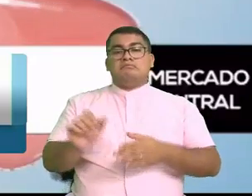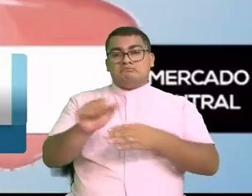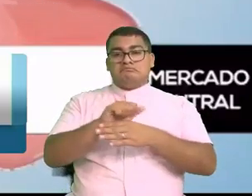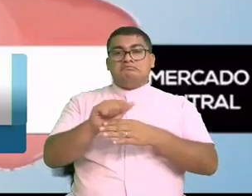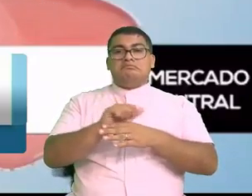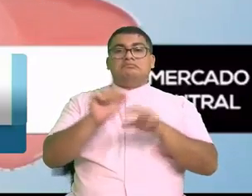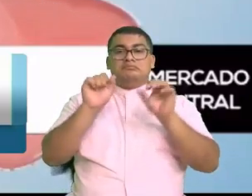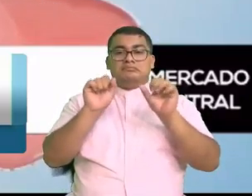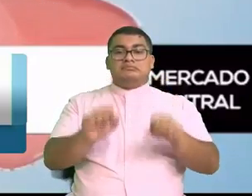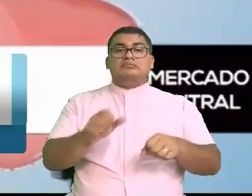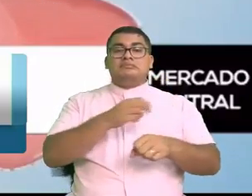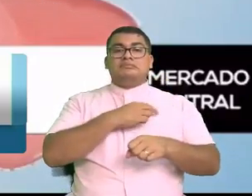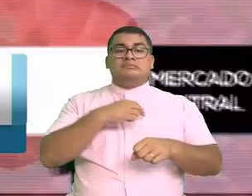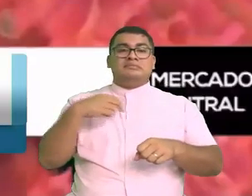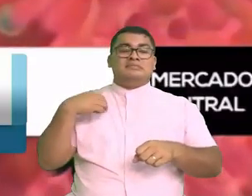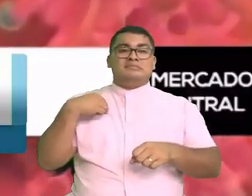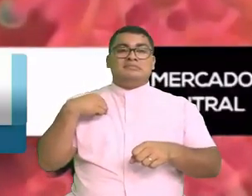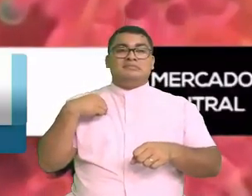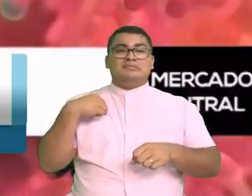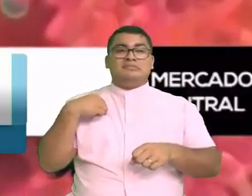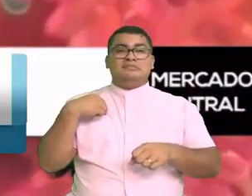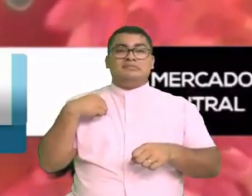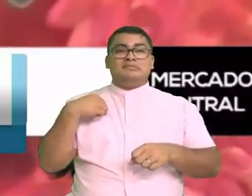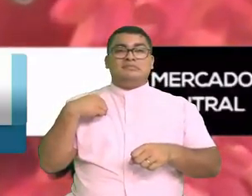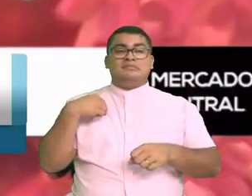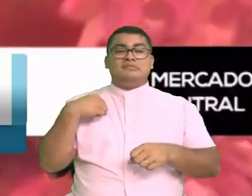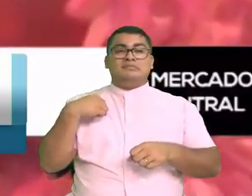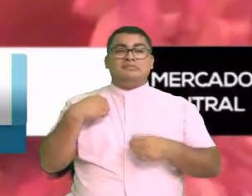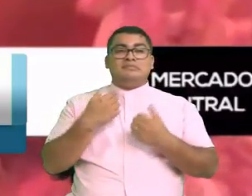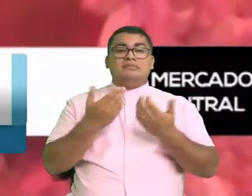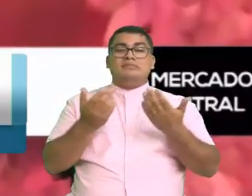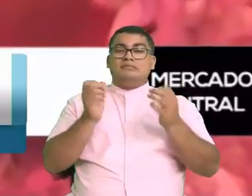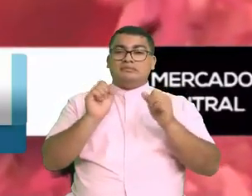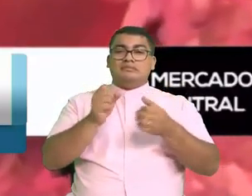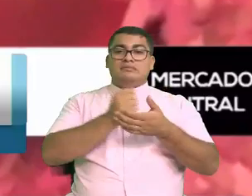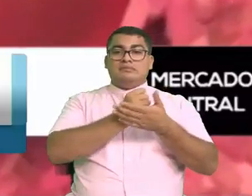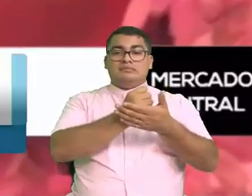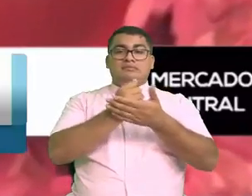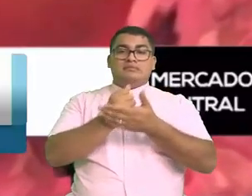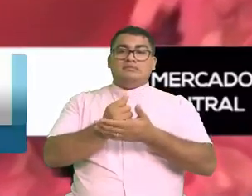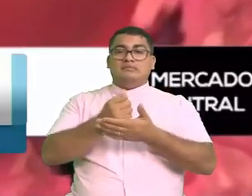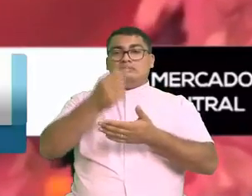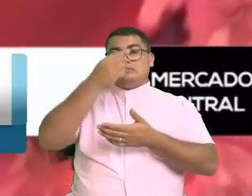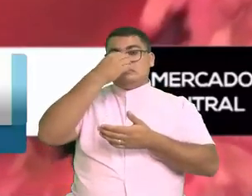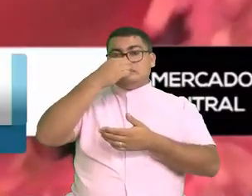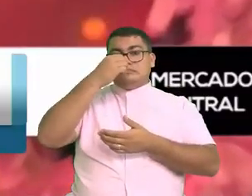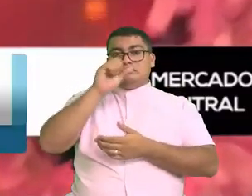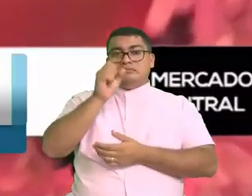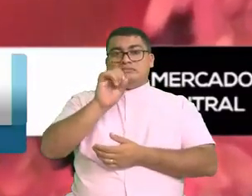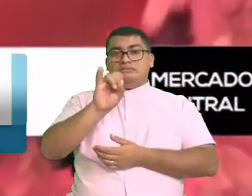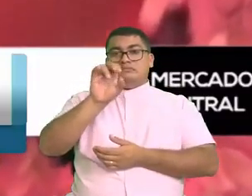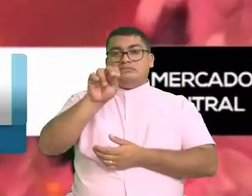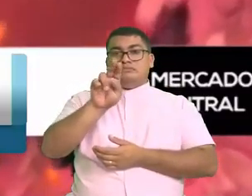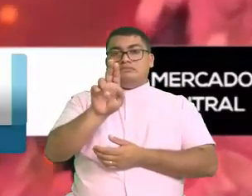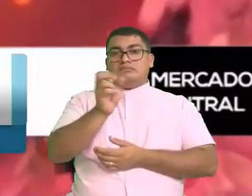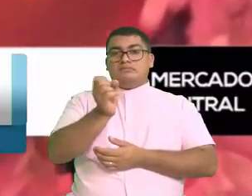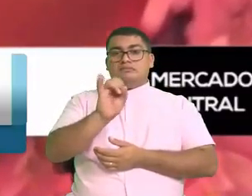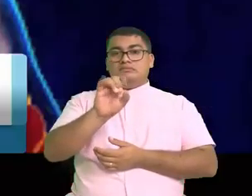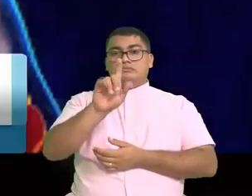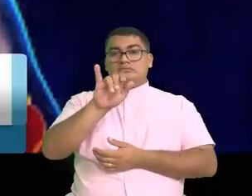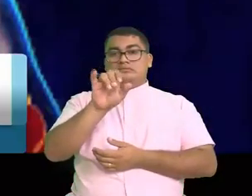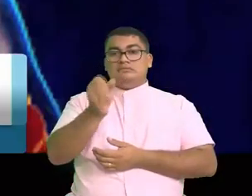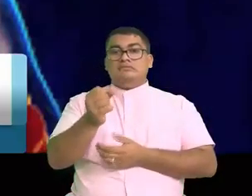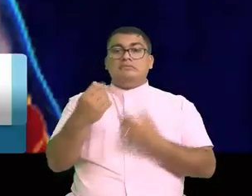práctico, saludable, ¿verdad? Para ayudar a lo que es la sinusitis. Pero, como repito,